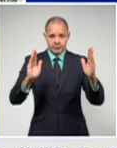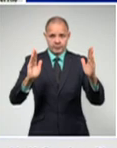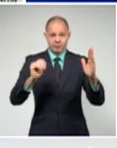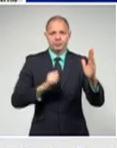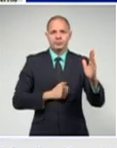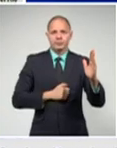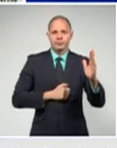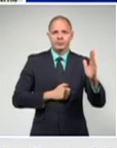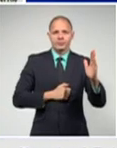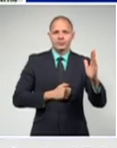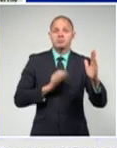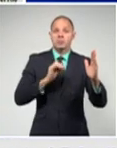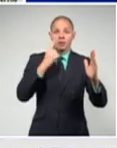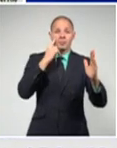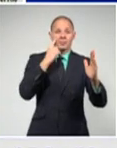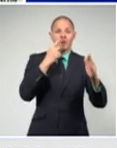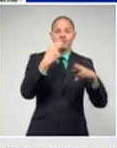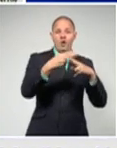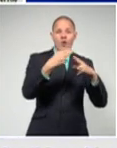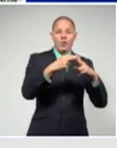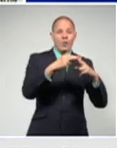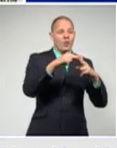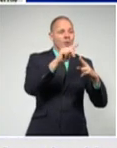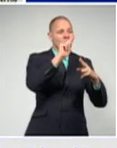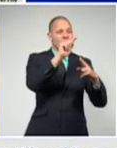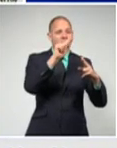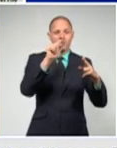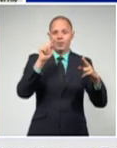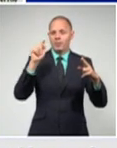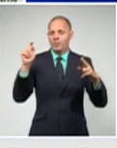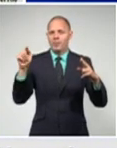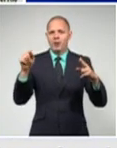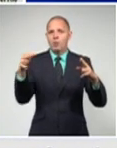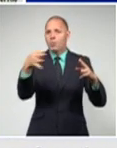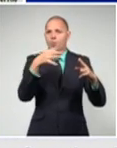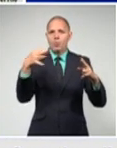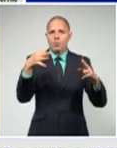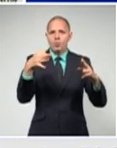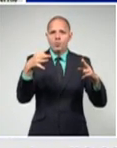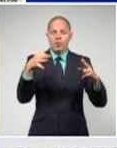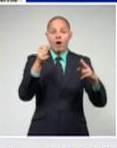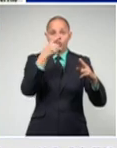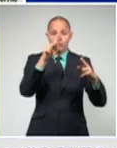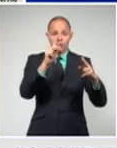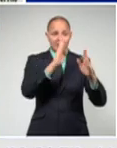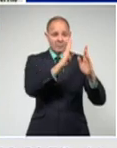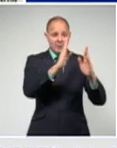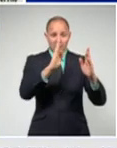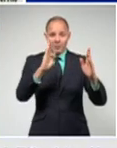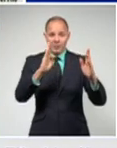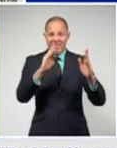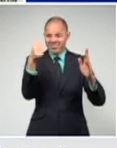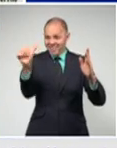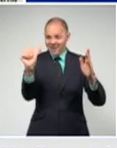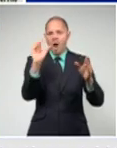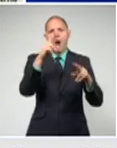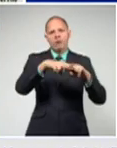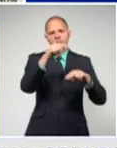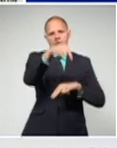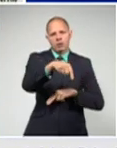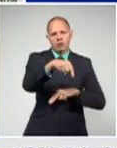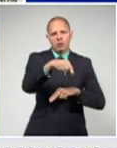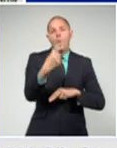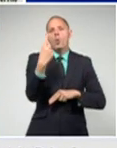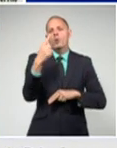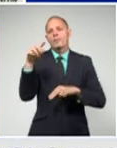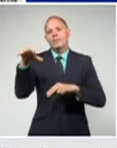yo dije, 10 de la provincia de La Habana, se mantiene uno de Mayabeque y uno de Pinar del Río. El de mayor tasa en Cuba